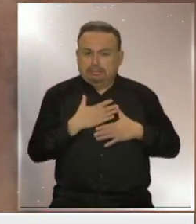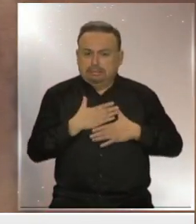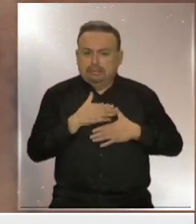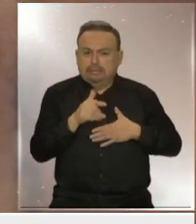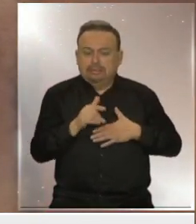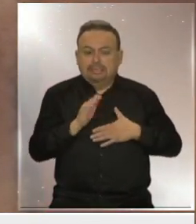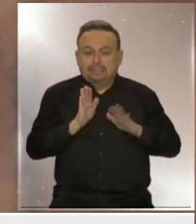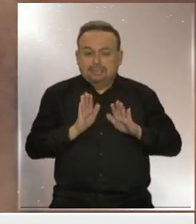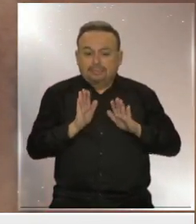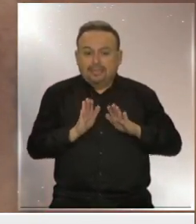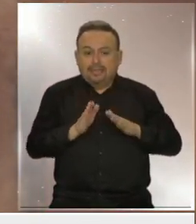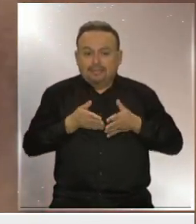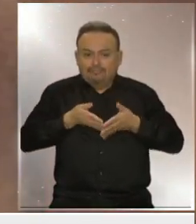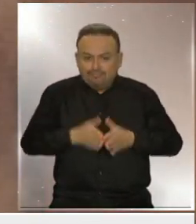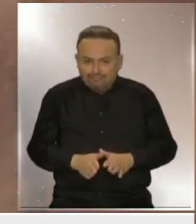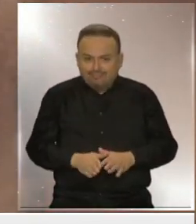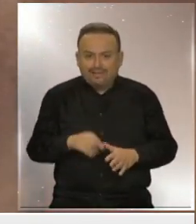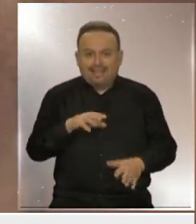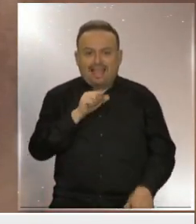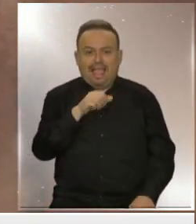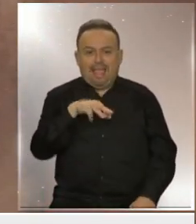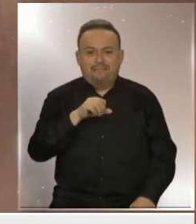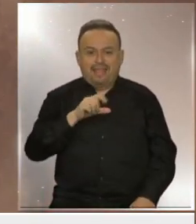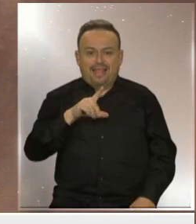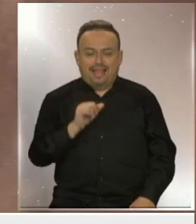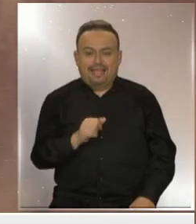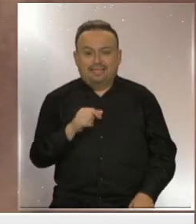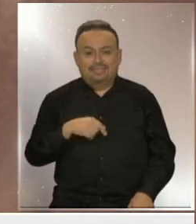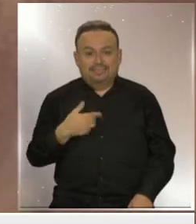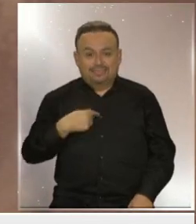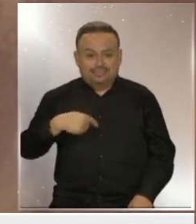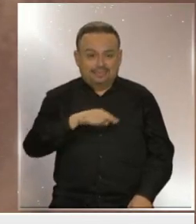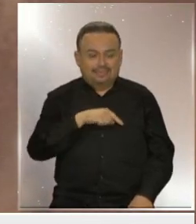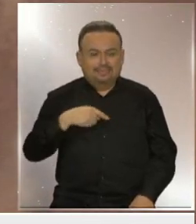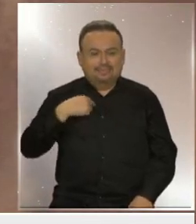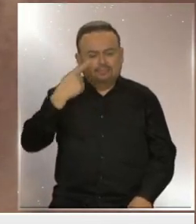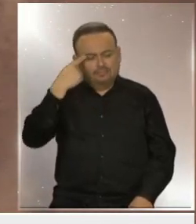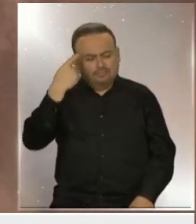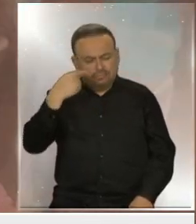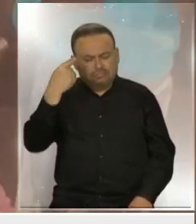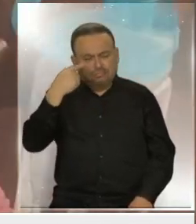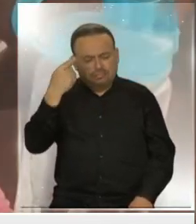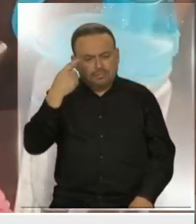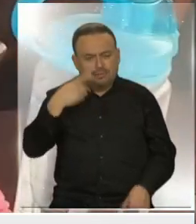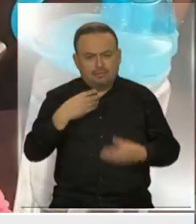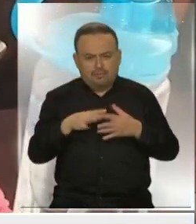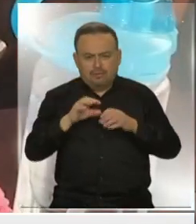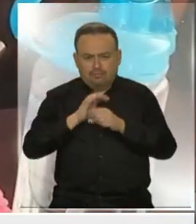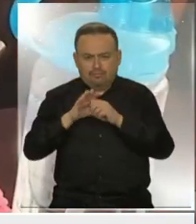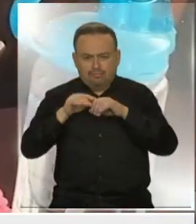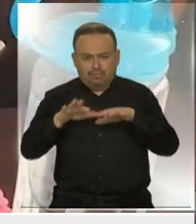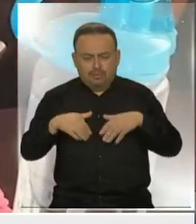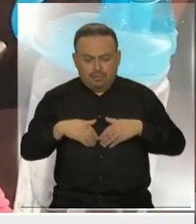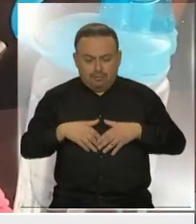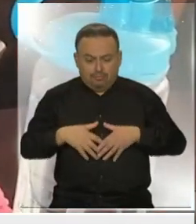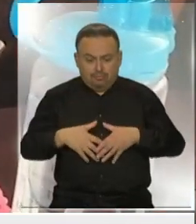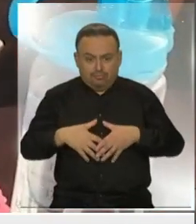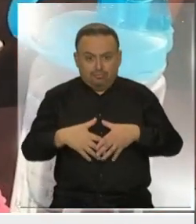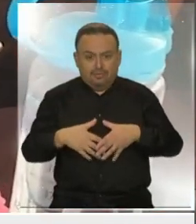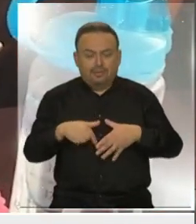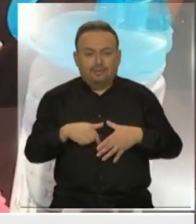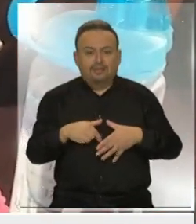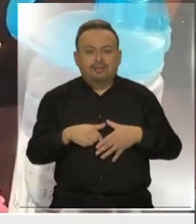espera el día en que Amelia llegue a este mundo. Un tema que me ha estado dando vuelta ahora cada vez que avanza más la Melita en la